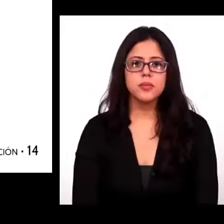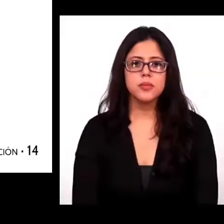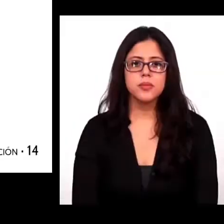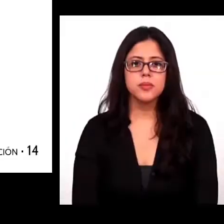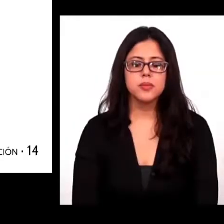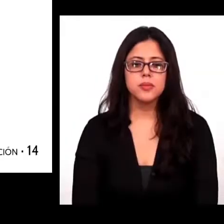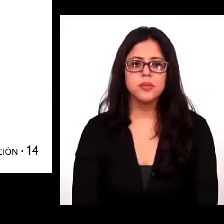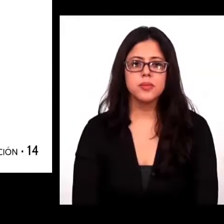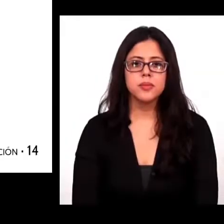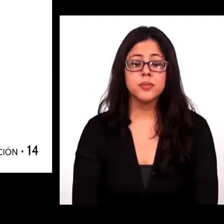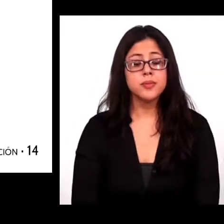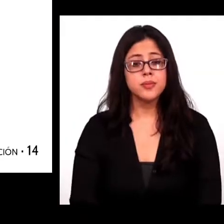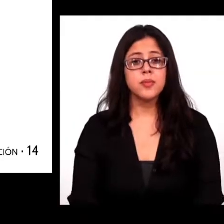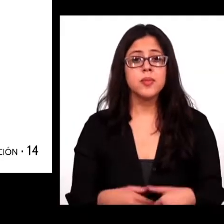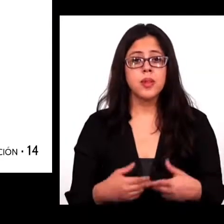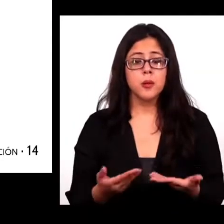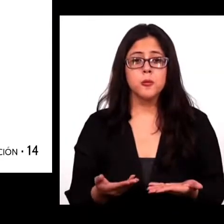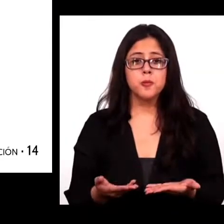Bien,